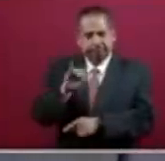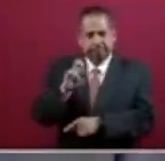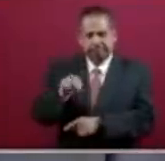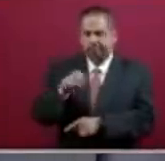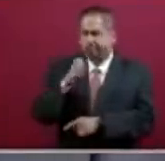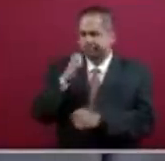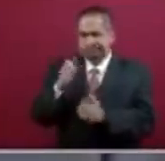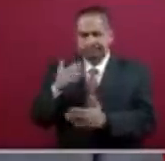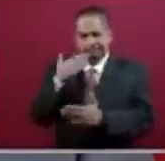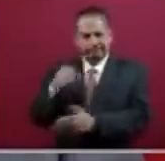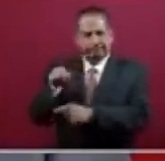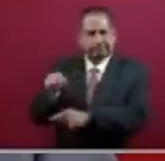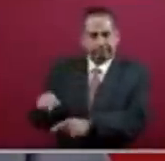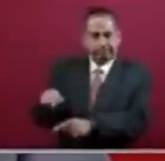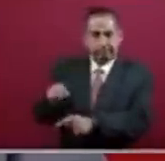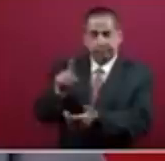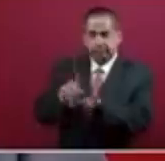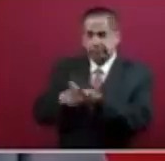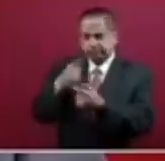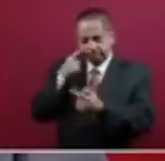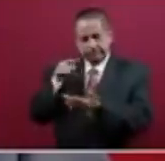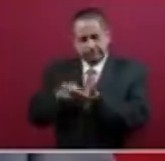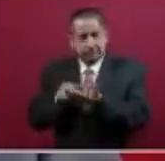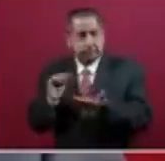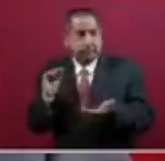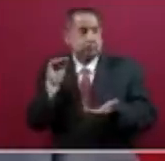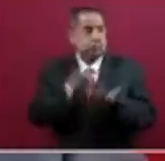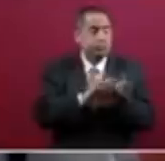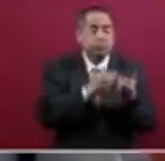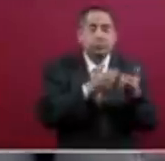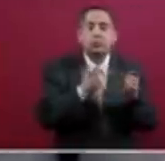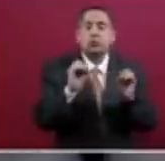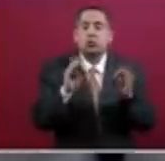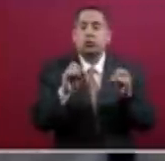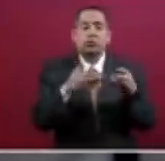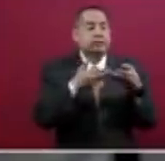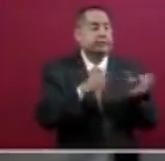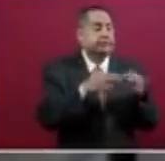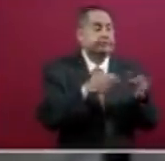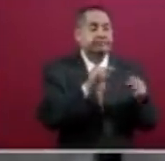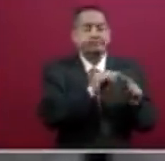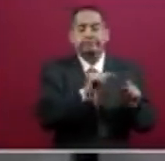más presencia, que llegue a las comunidades más apartadas,